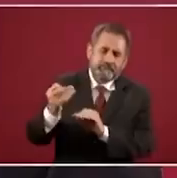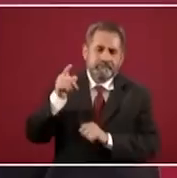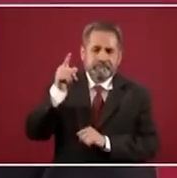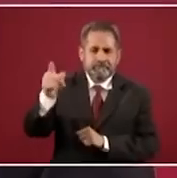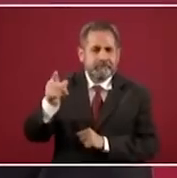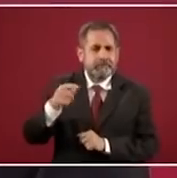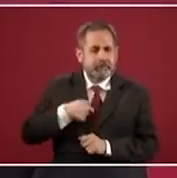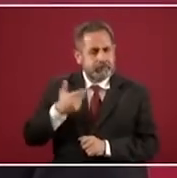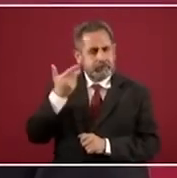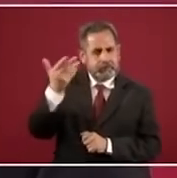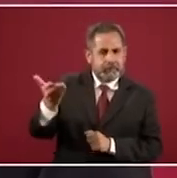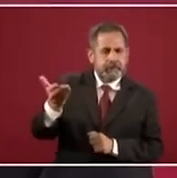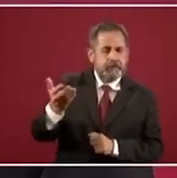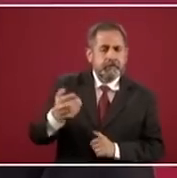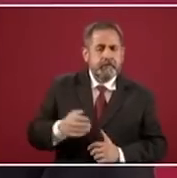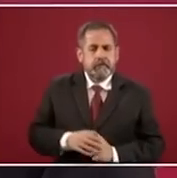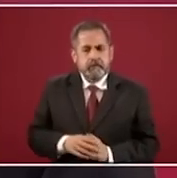le pediría